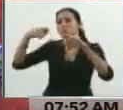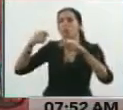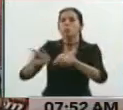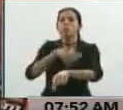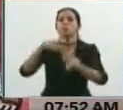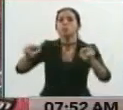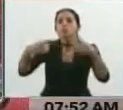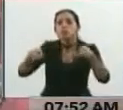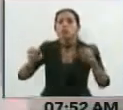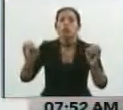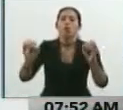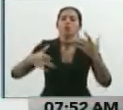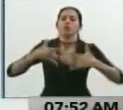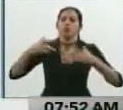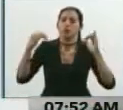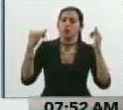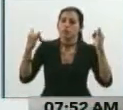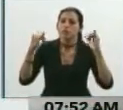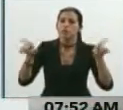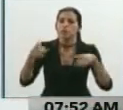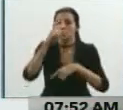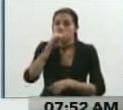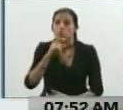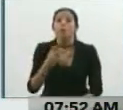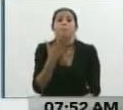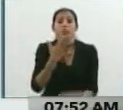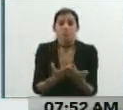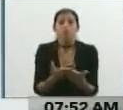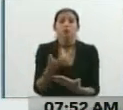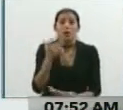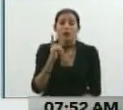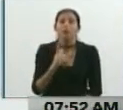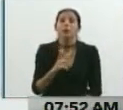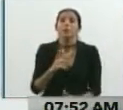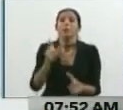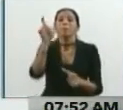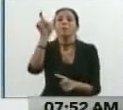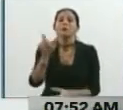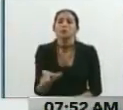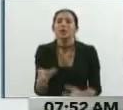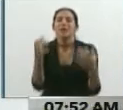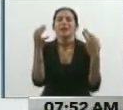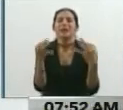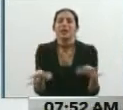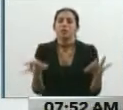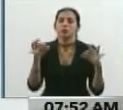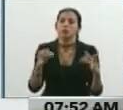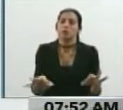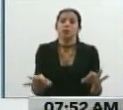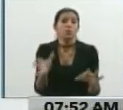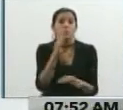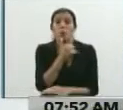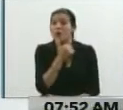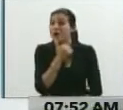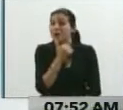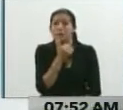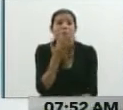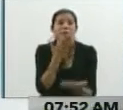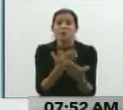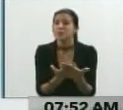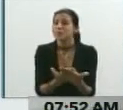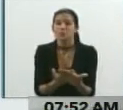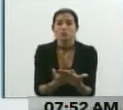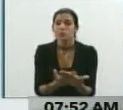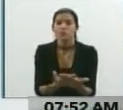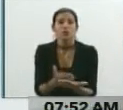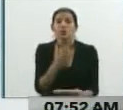cubrir un evento público tú vas a tener un permiso provisional pero si tú eres una persona natural y no tienes ningún tipo de permiso y